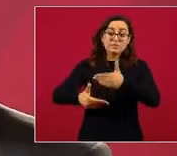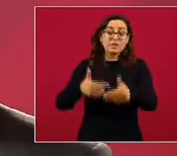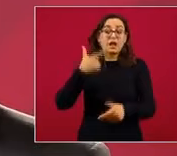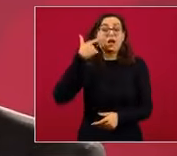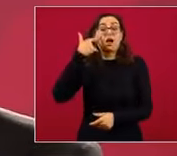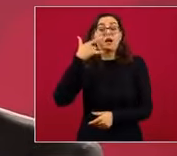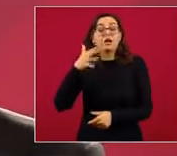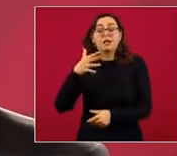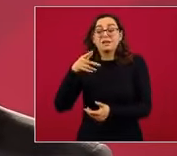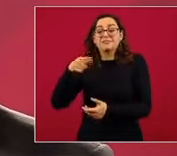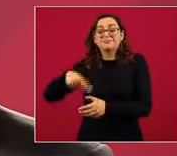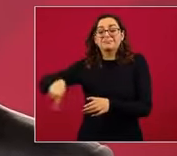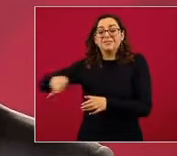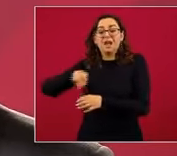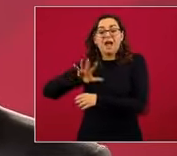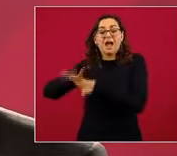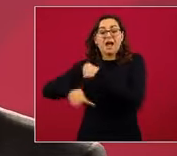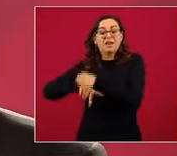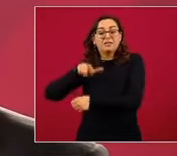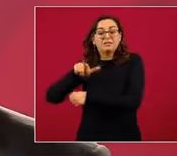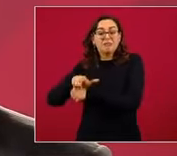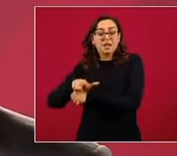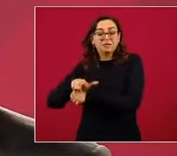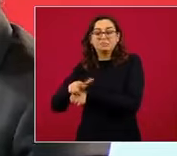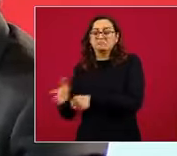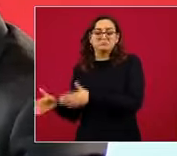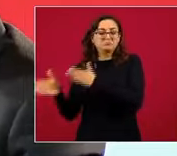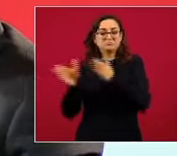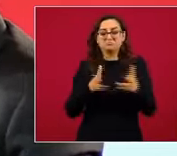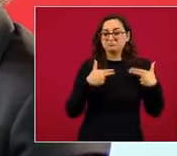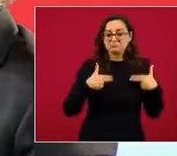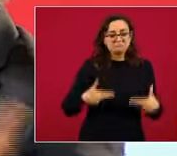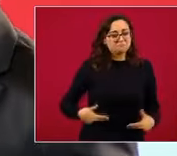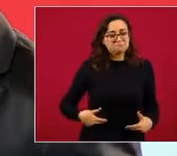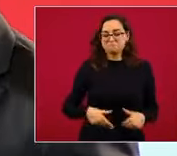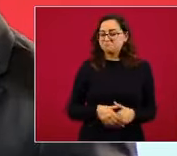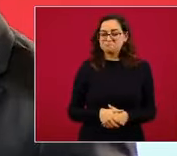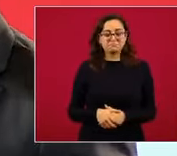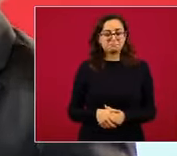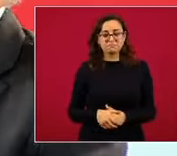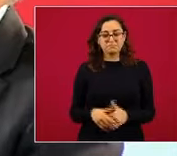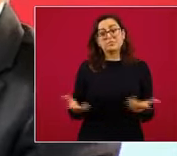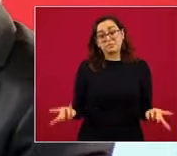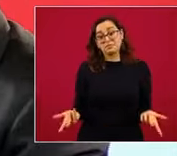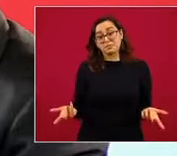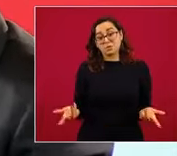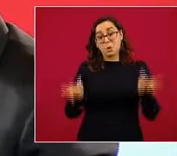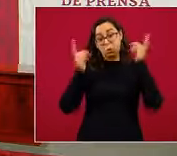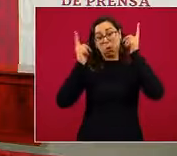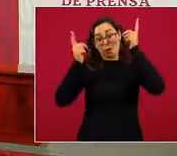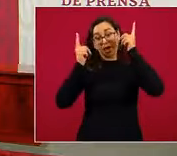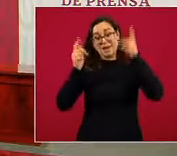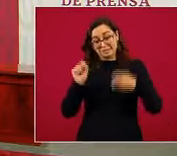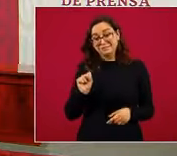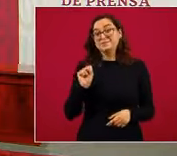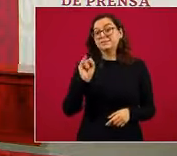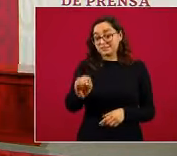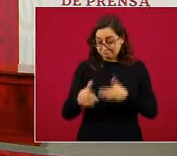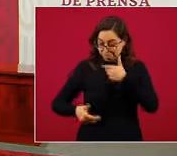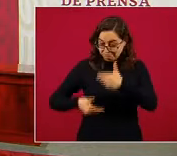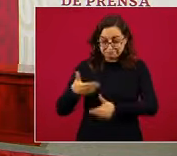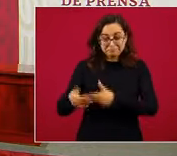en animales, ni siquiera hay fase clínica para el COVID. Todos que quisiéramos que sí, que obviamente fuera muy